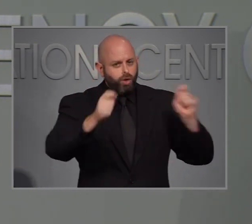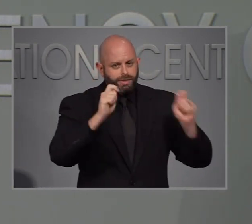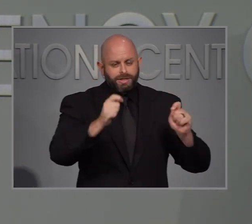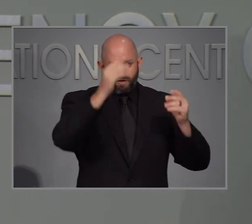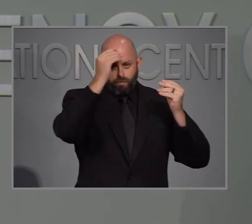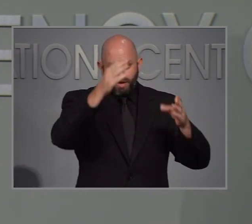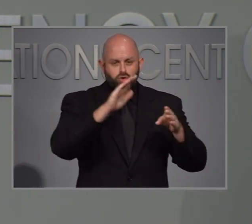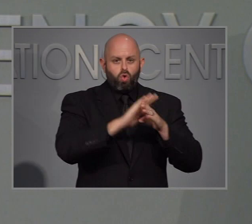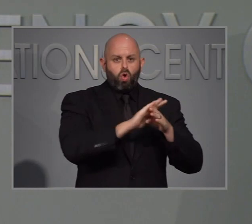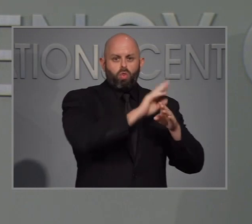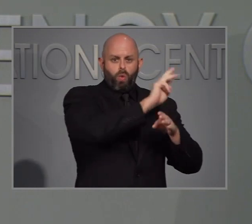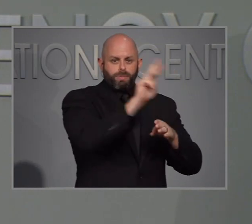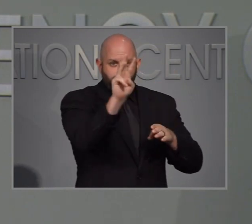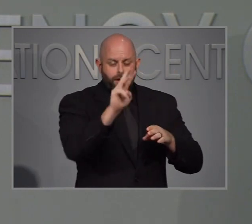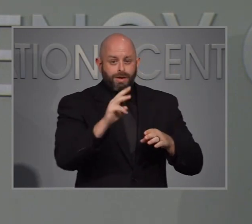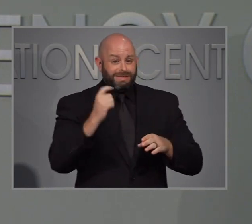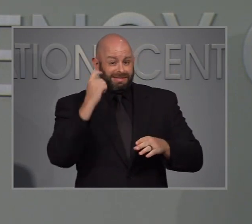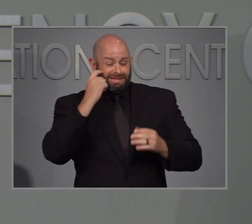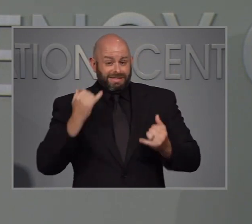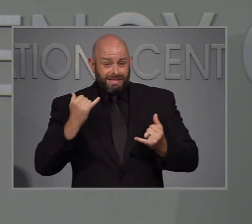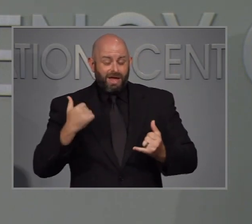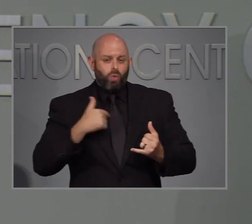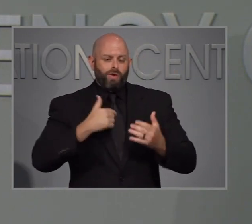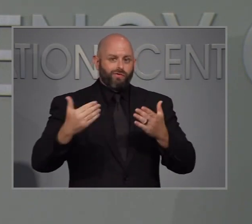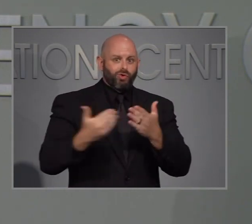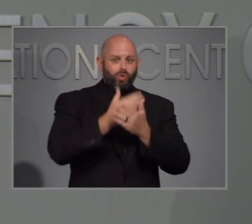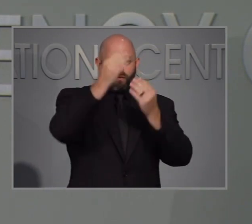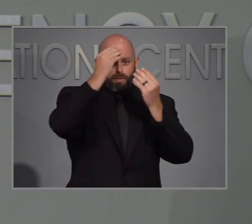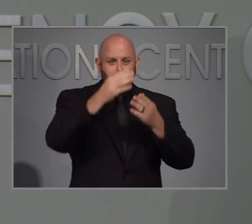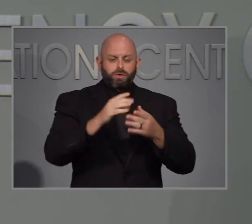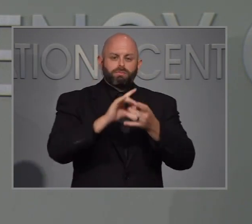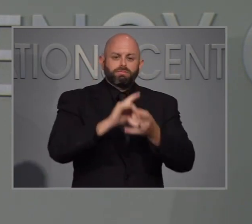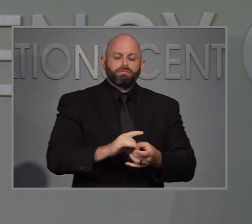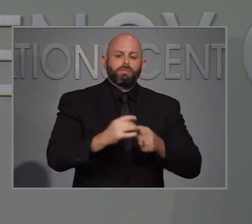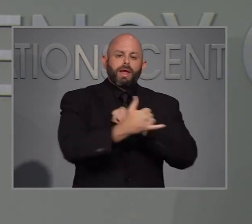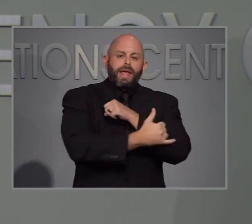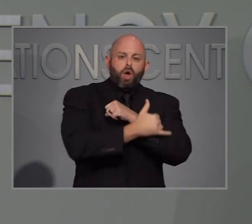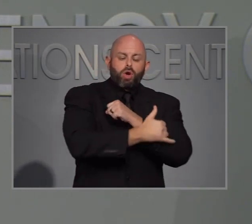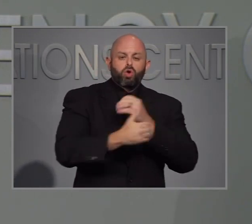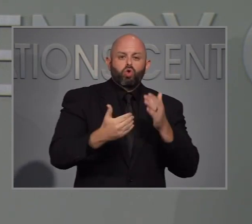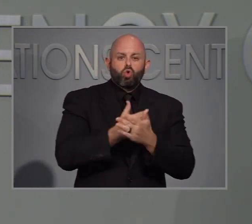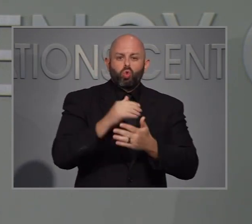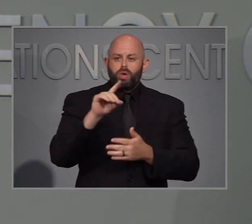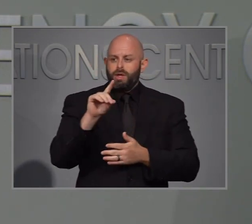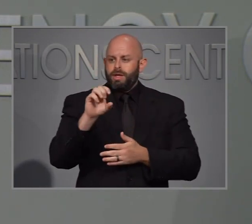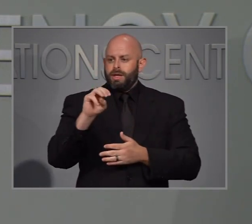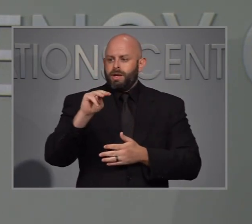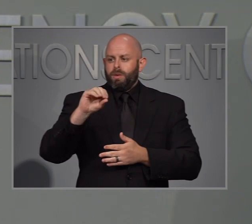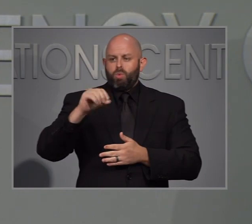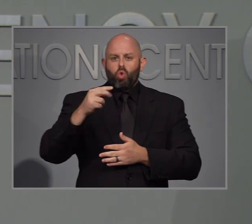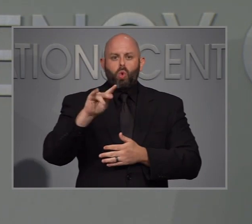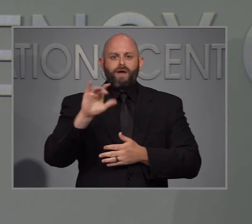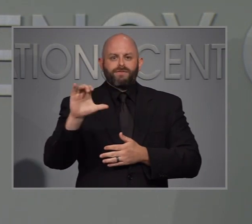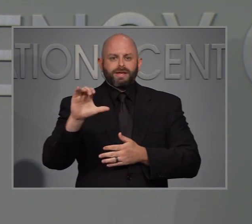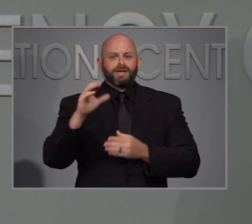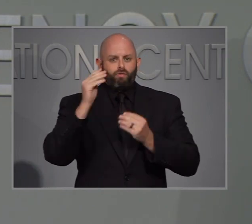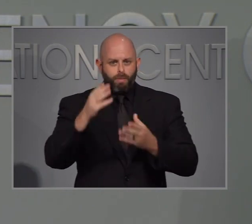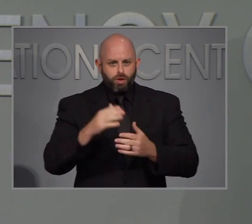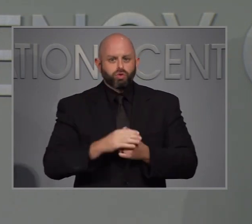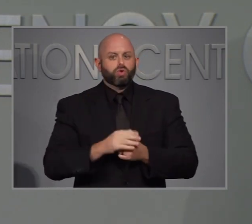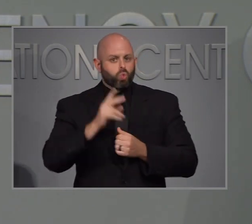Continuamente estamos actualizando lo que tenemos en nuestro portal. Ahora tenemos información a nivel de condado,